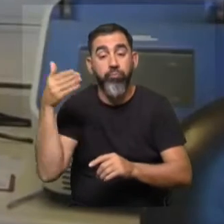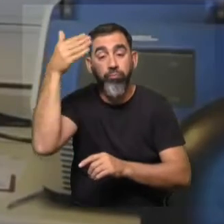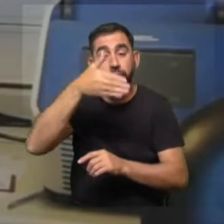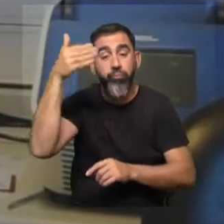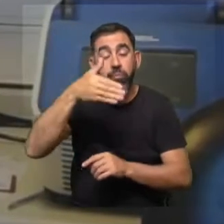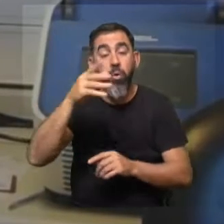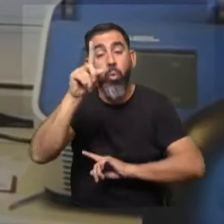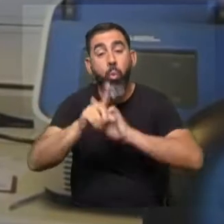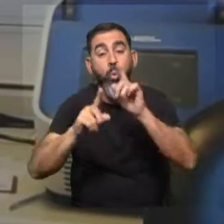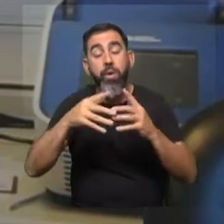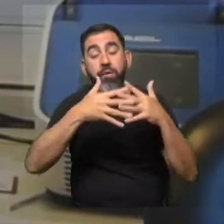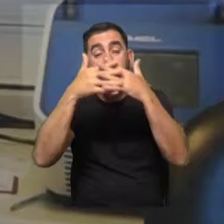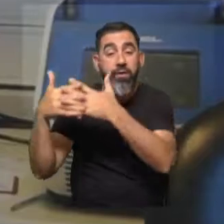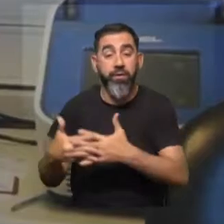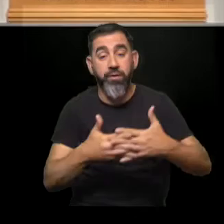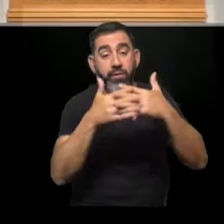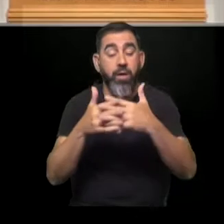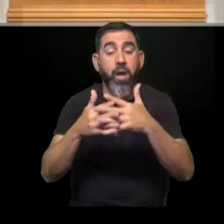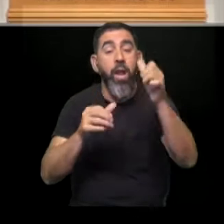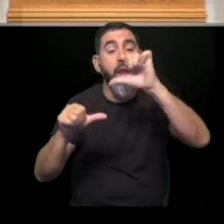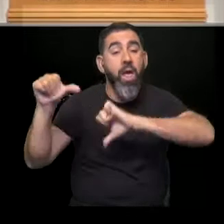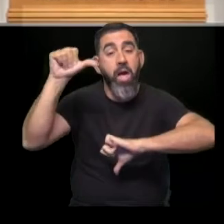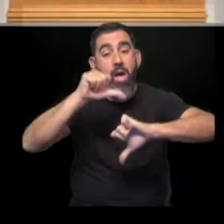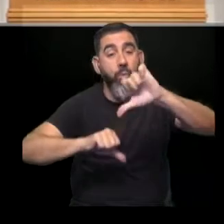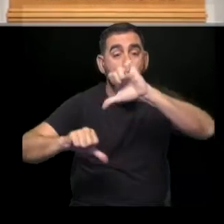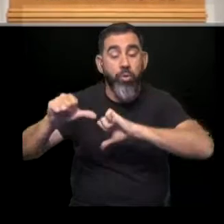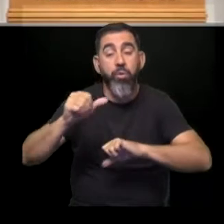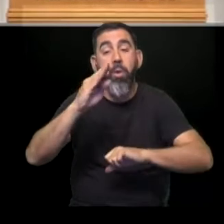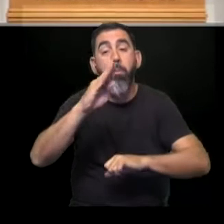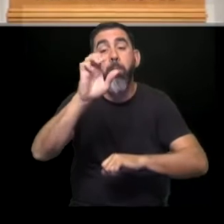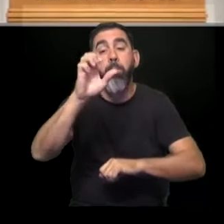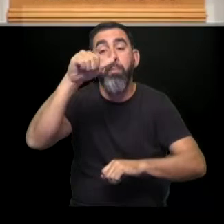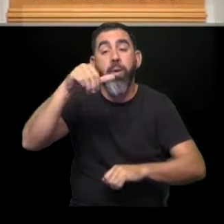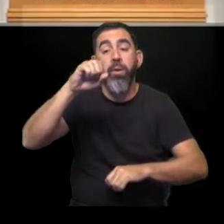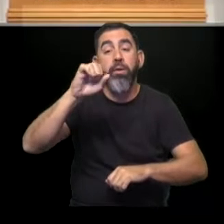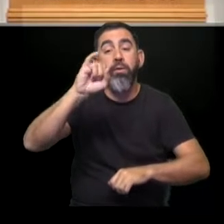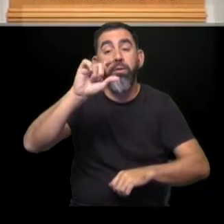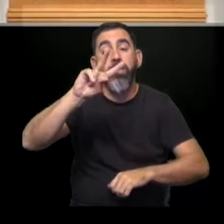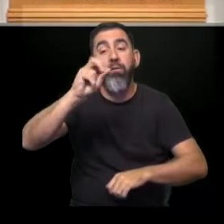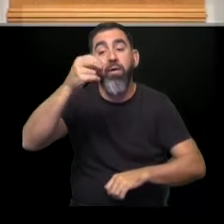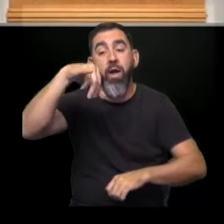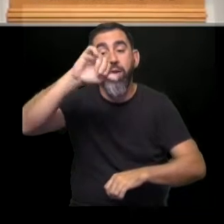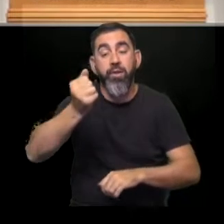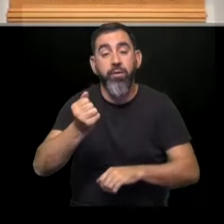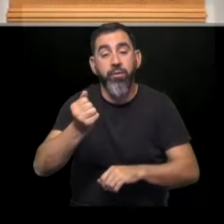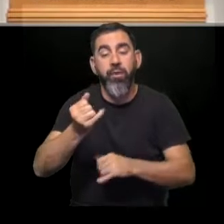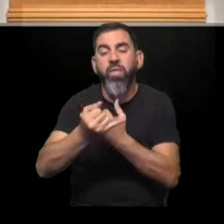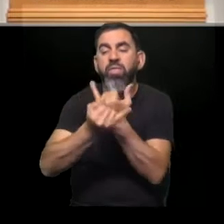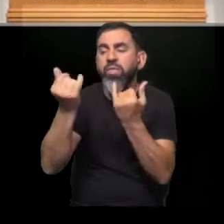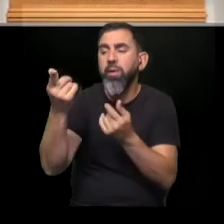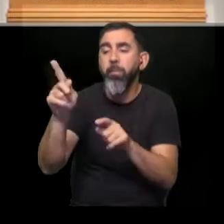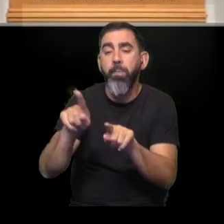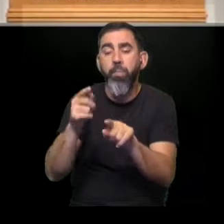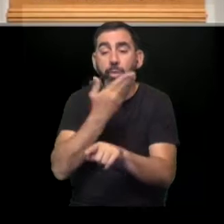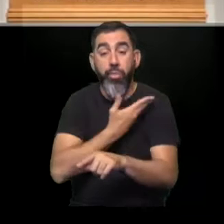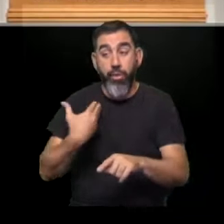de Pensilvania, más precisamente en el laboratorio de Drew Weissman, científico estadounidense galardonado hace unos días con el Nobel de